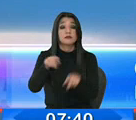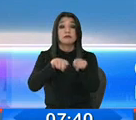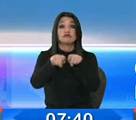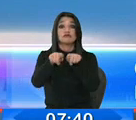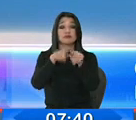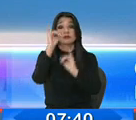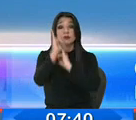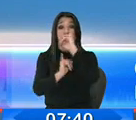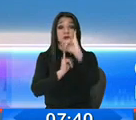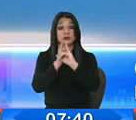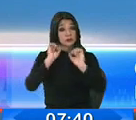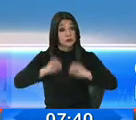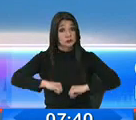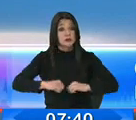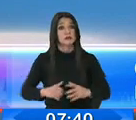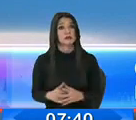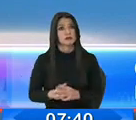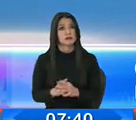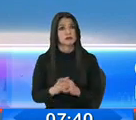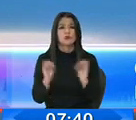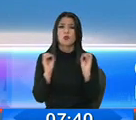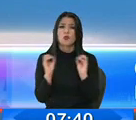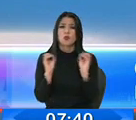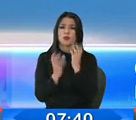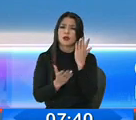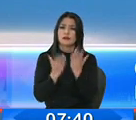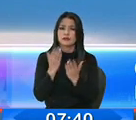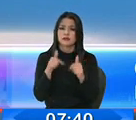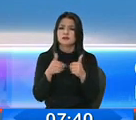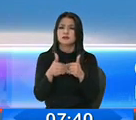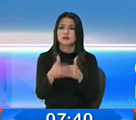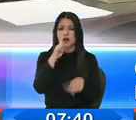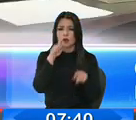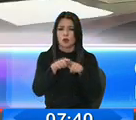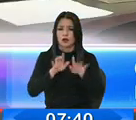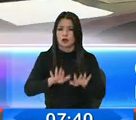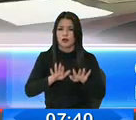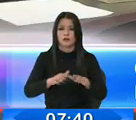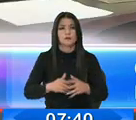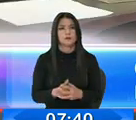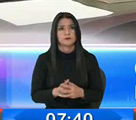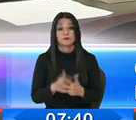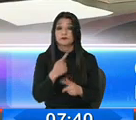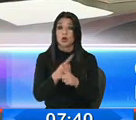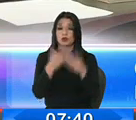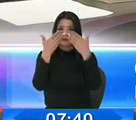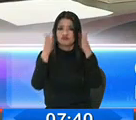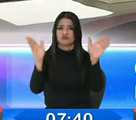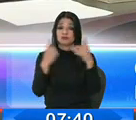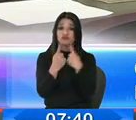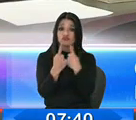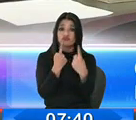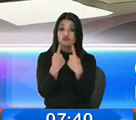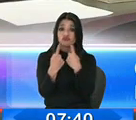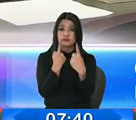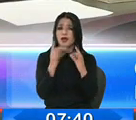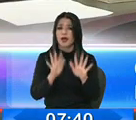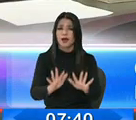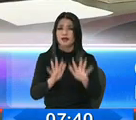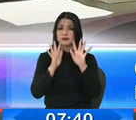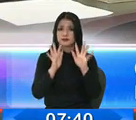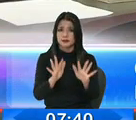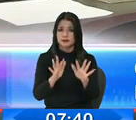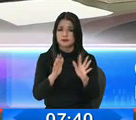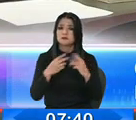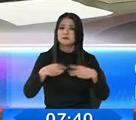que normalmente se dan o que establecen este tipo de acuerdos. Entonces, la apertura total para dialogar con los sectores, así lo estamos haciendo